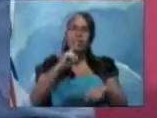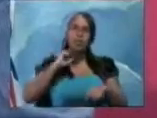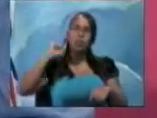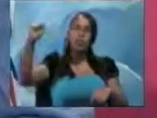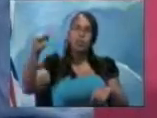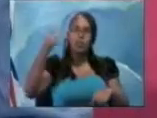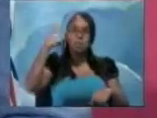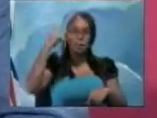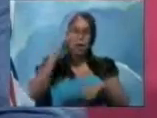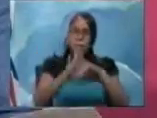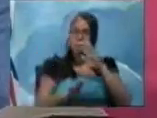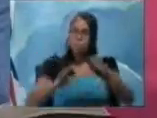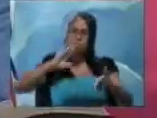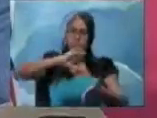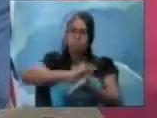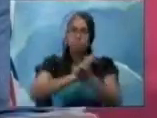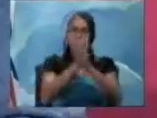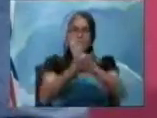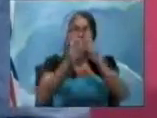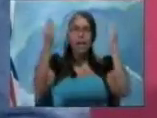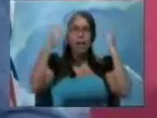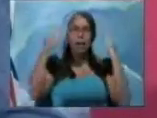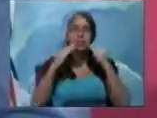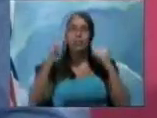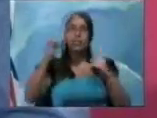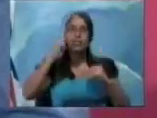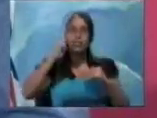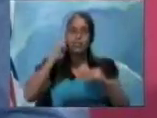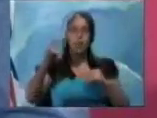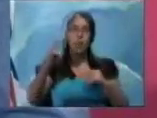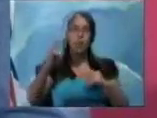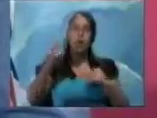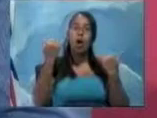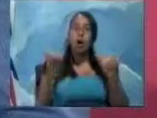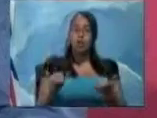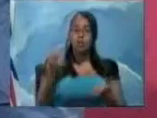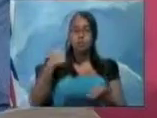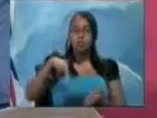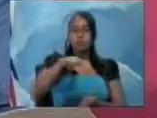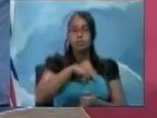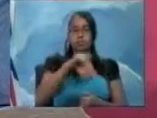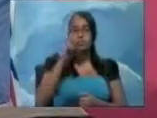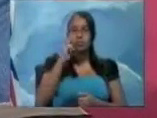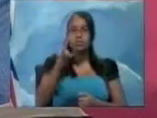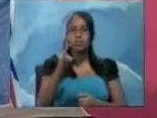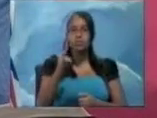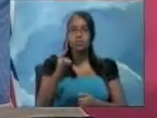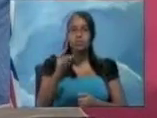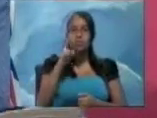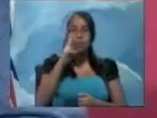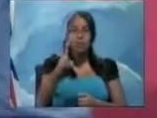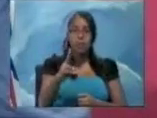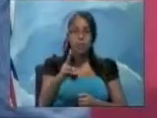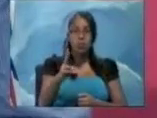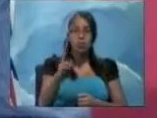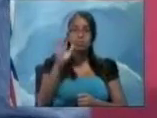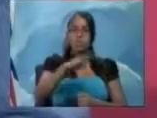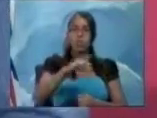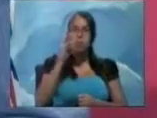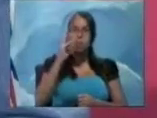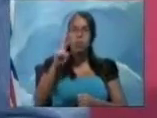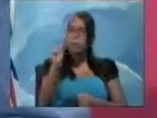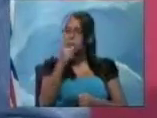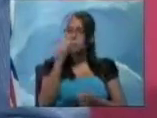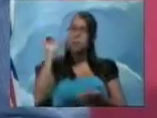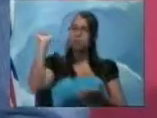pisarle la cabeza al ahora nosotros vemos que estamos viendo el primer discurso de Pedro